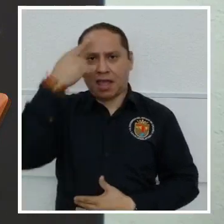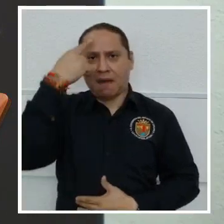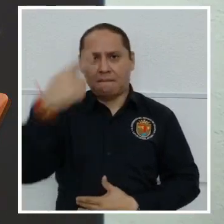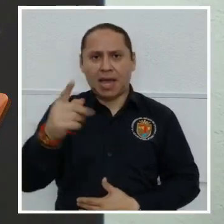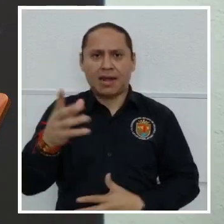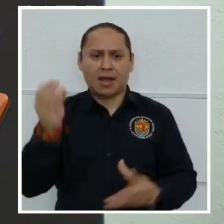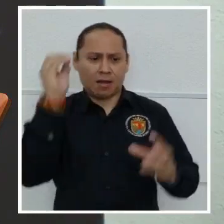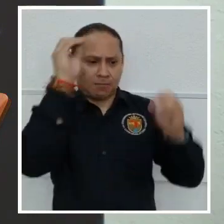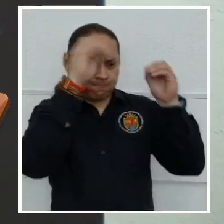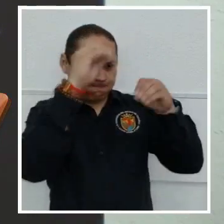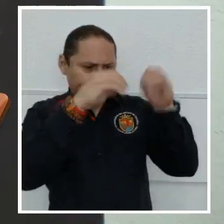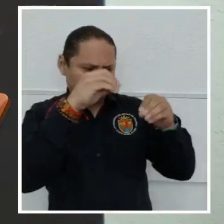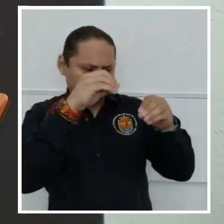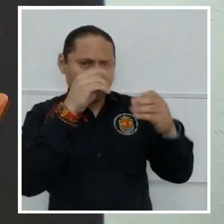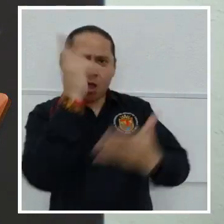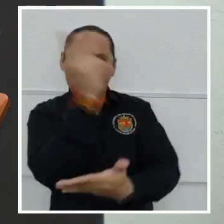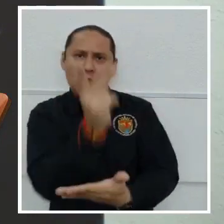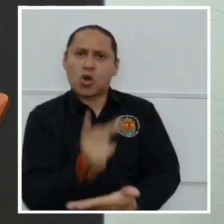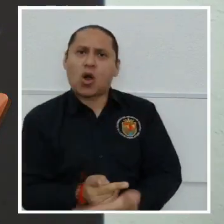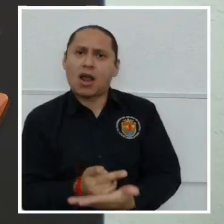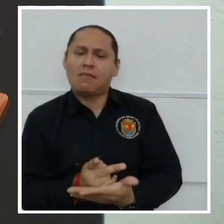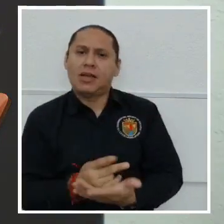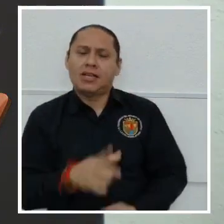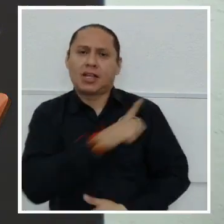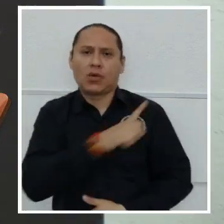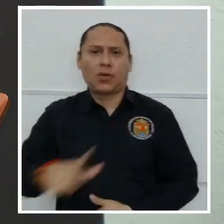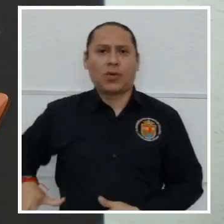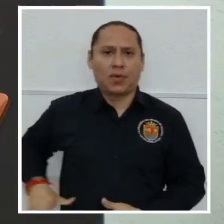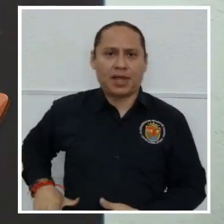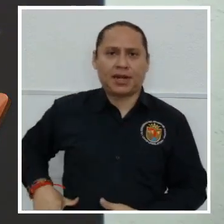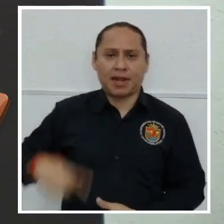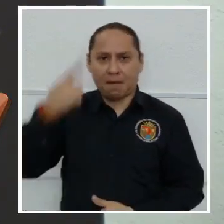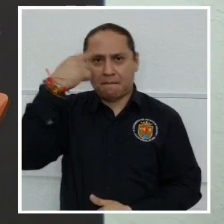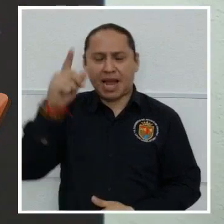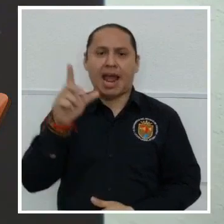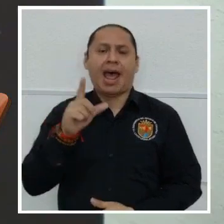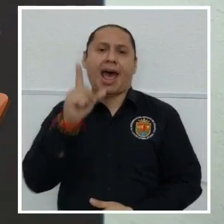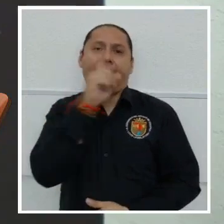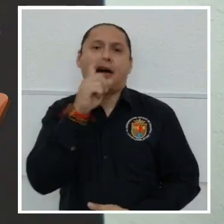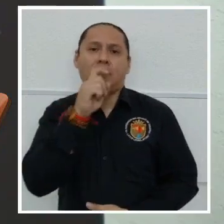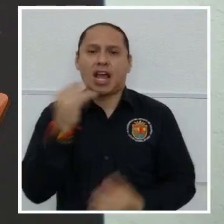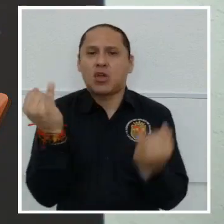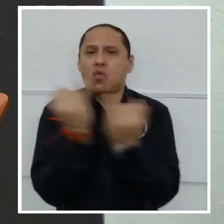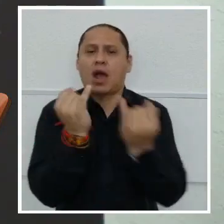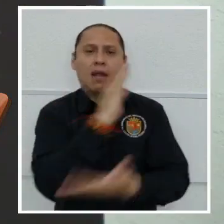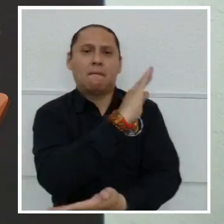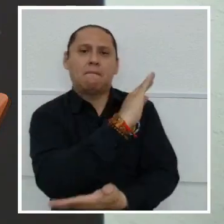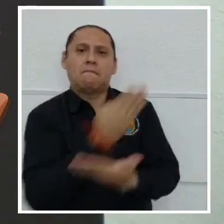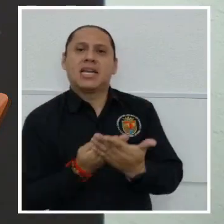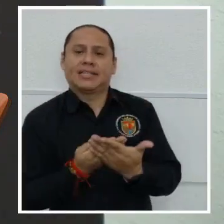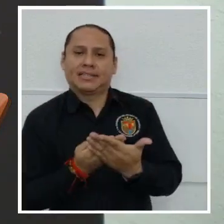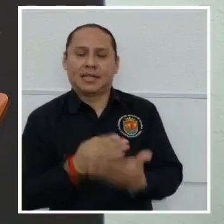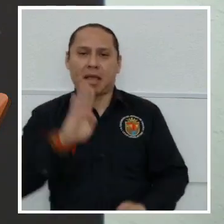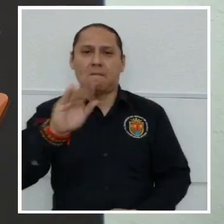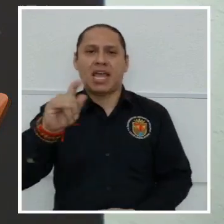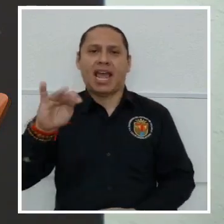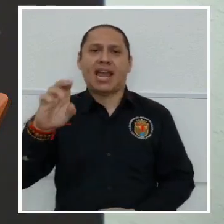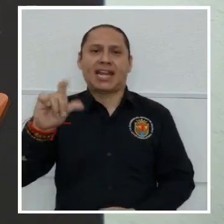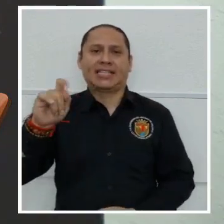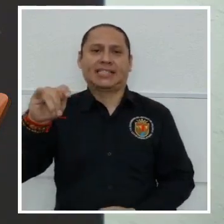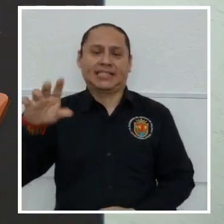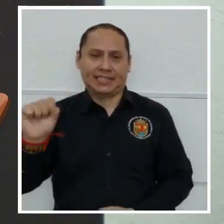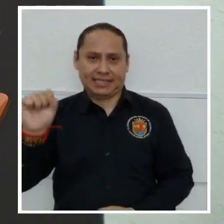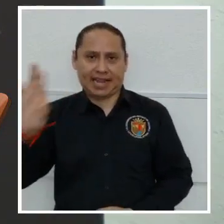diseñar e implementar el programa de gobernanza agua para el bienestar en los antecedentes de